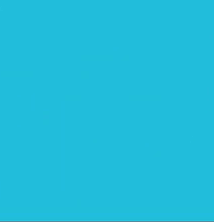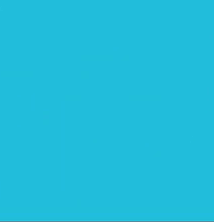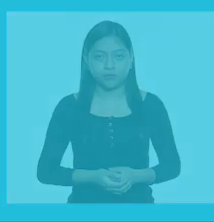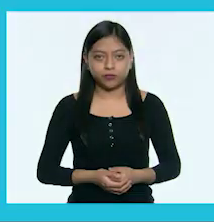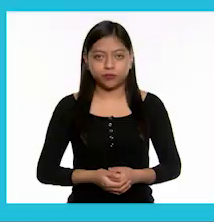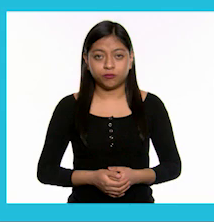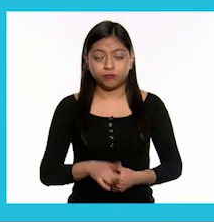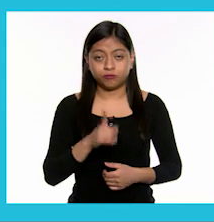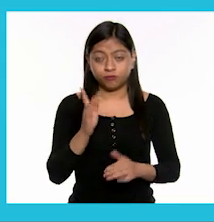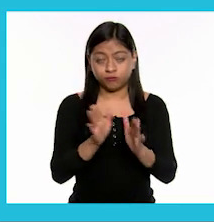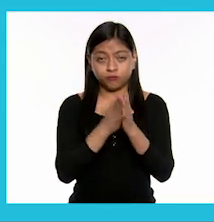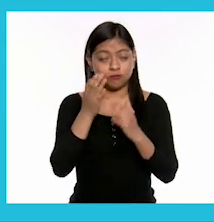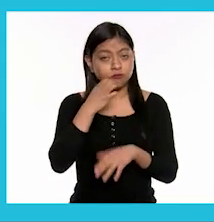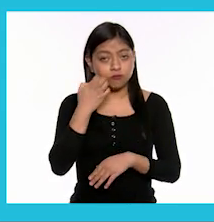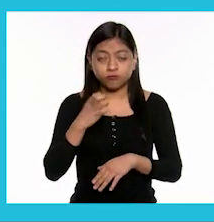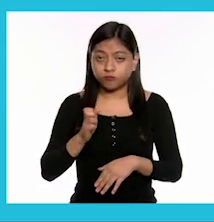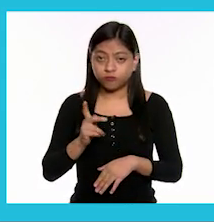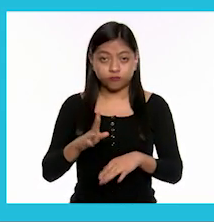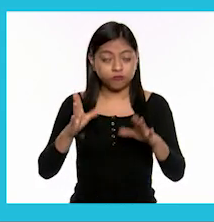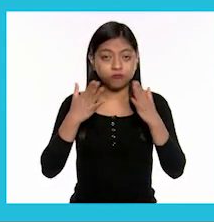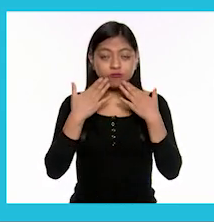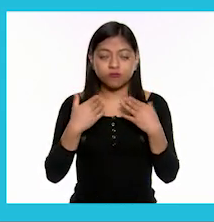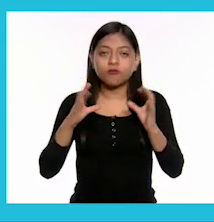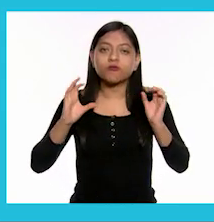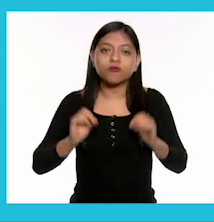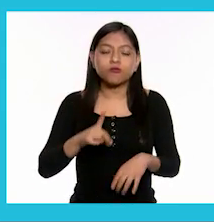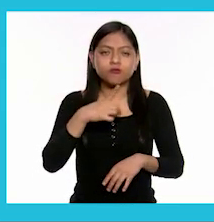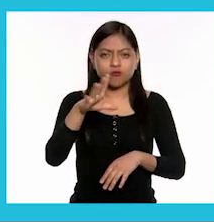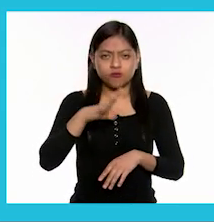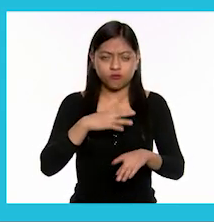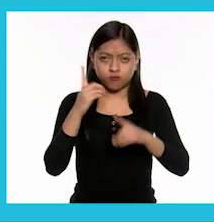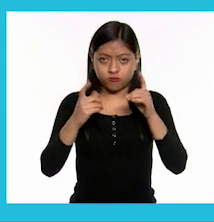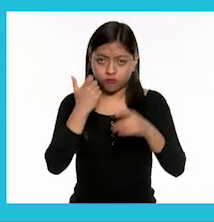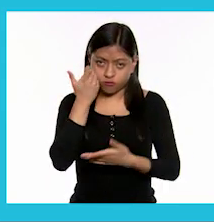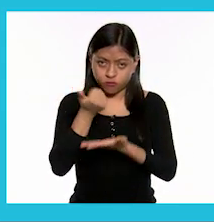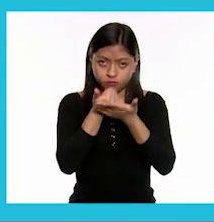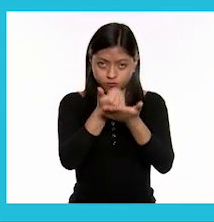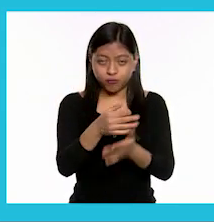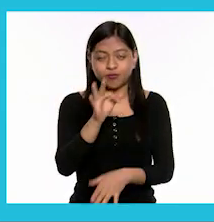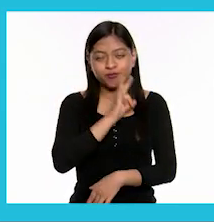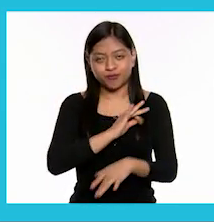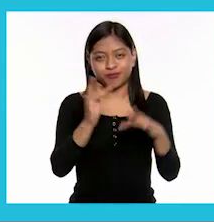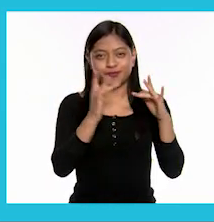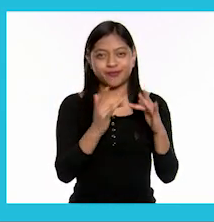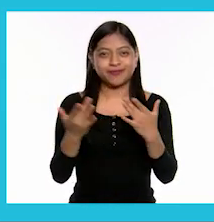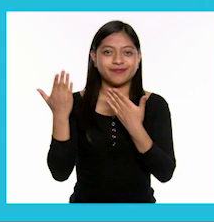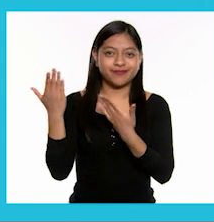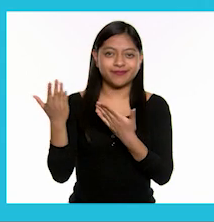si no tienes los libros de texto o necesitas ayuda para resolver tus dudas contáctanos